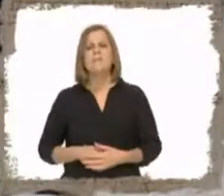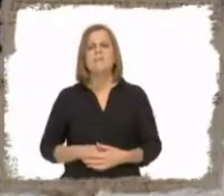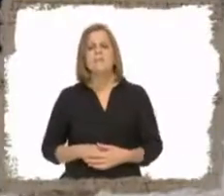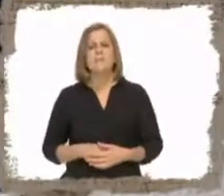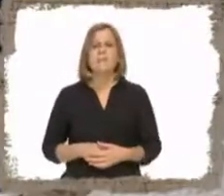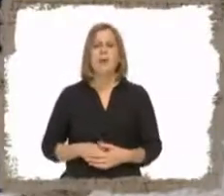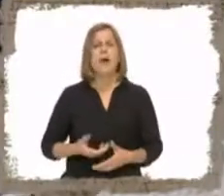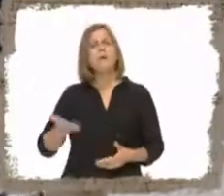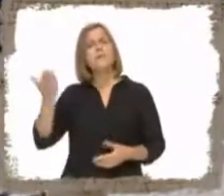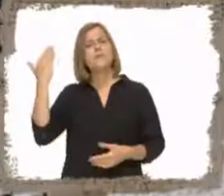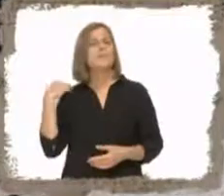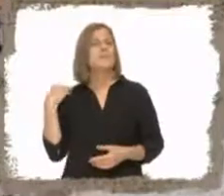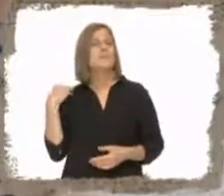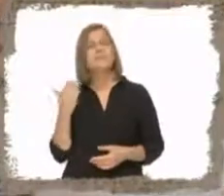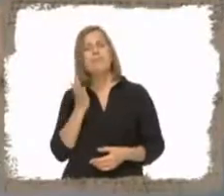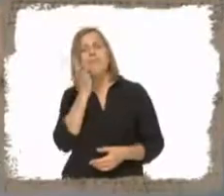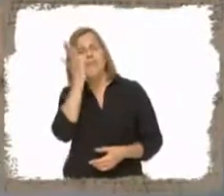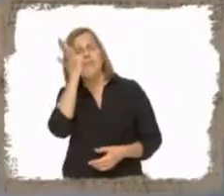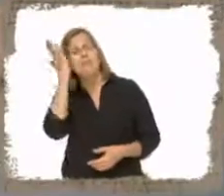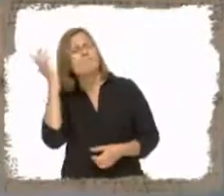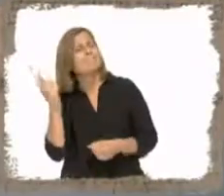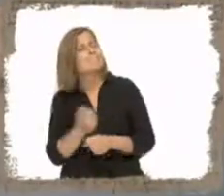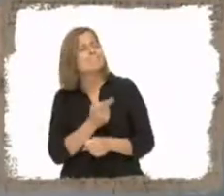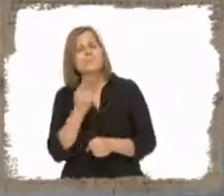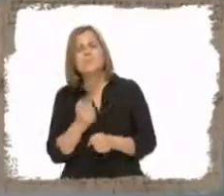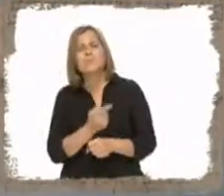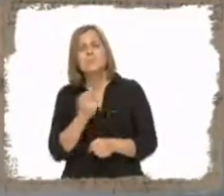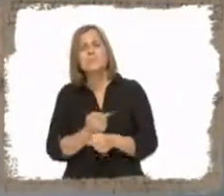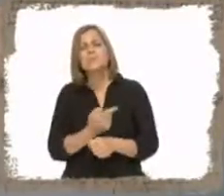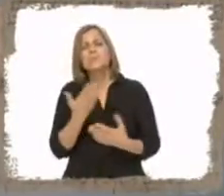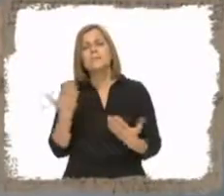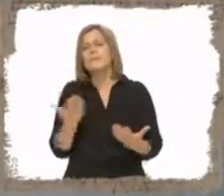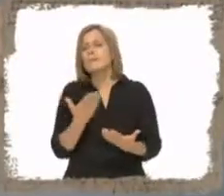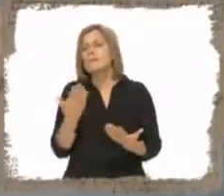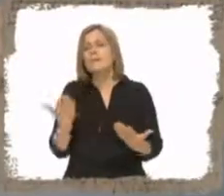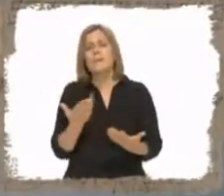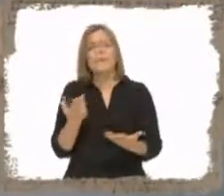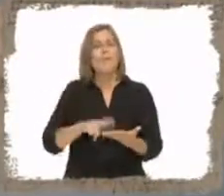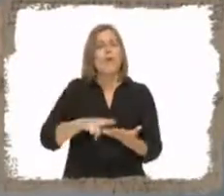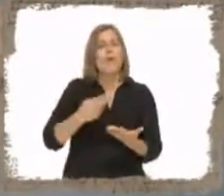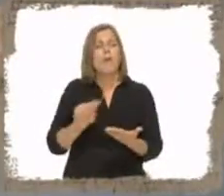que ayer no me podía dormir y entonces